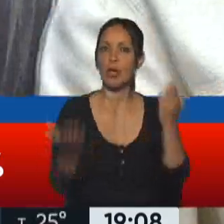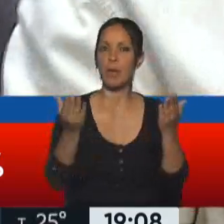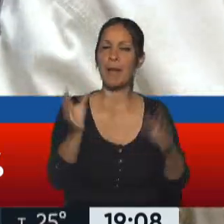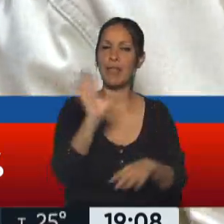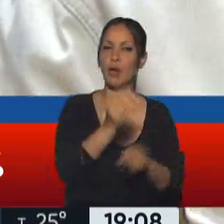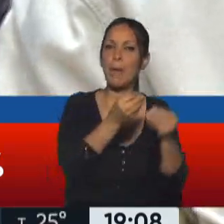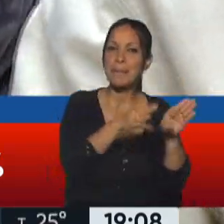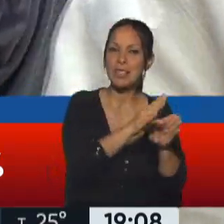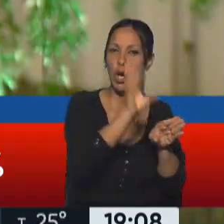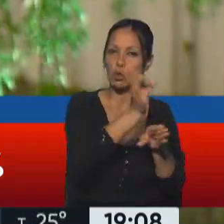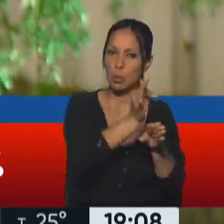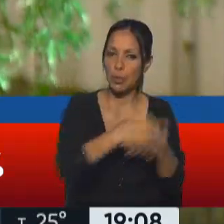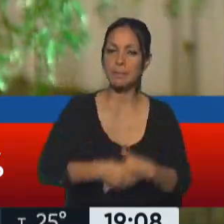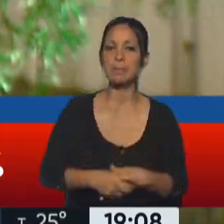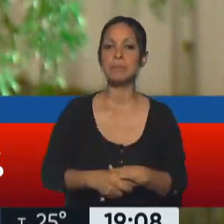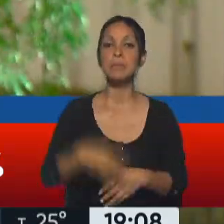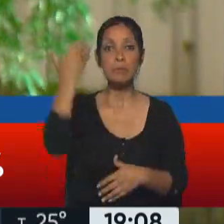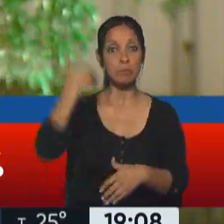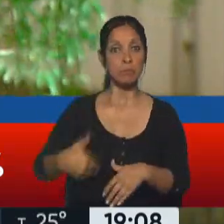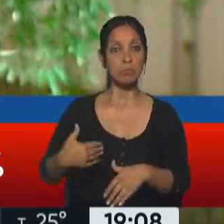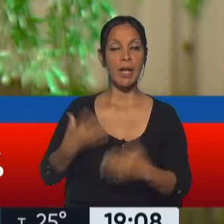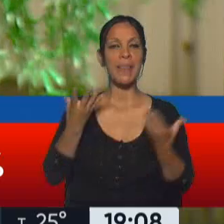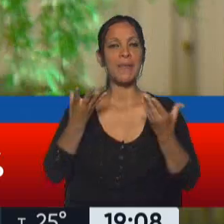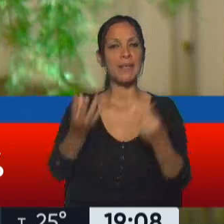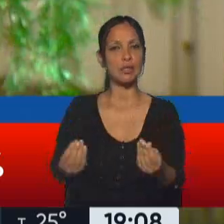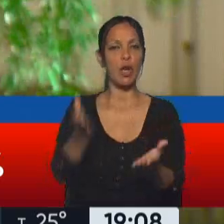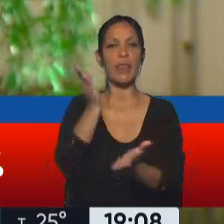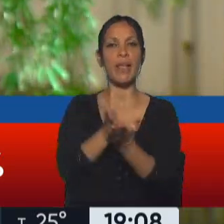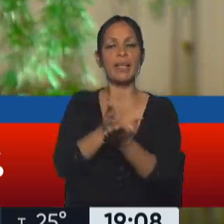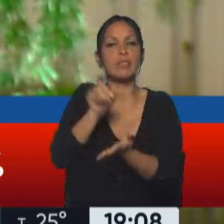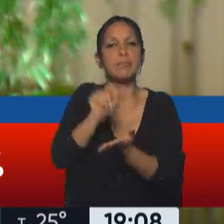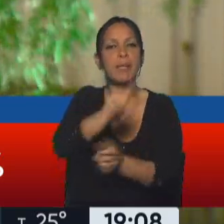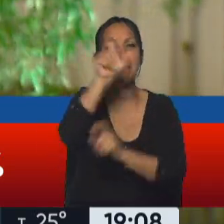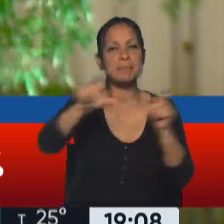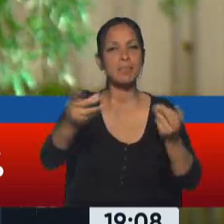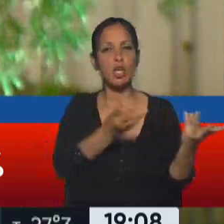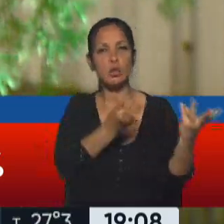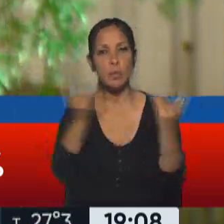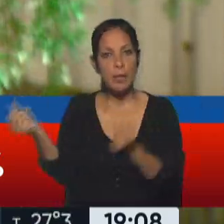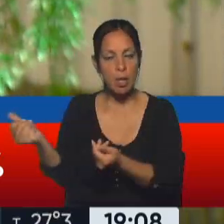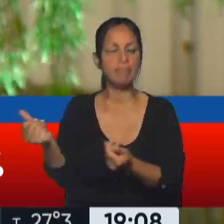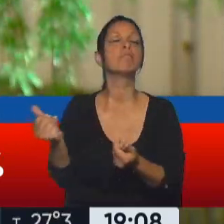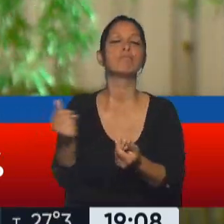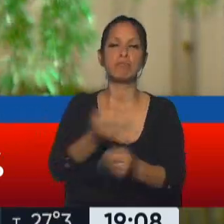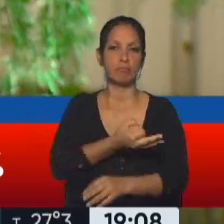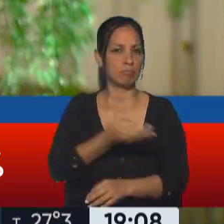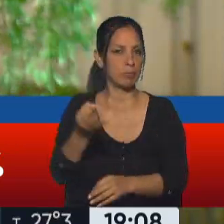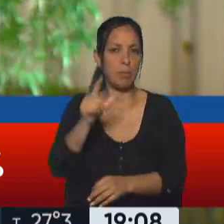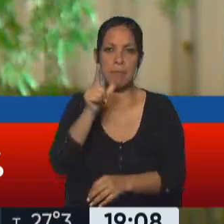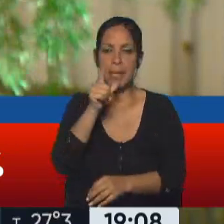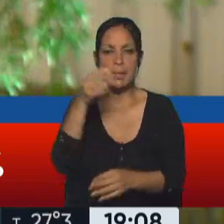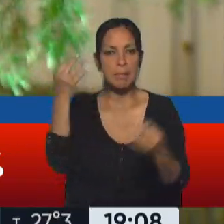octubre. Como defensor de los derechos de los consumidores, me parece correcta la medida